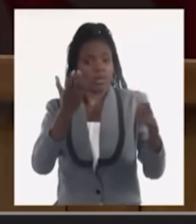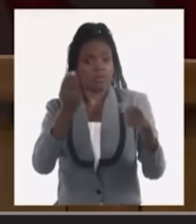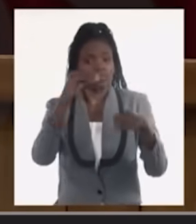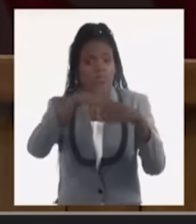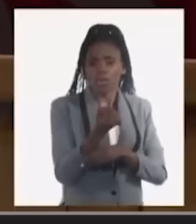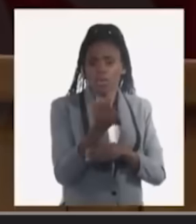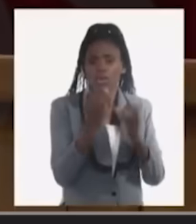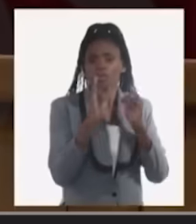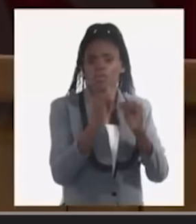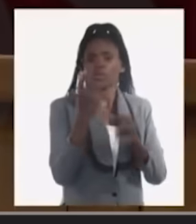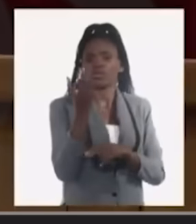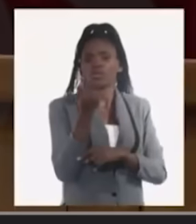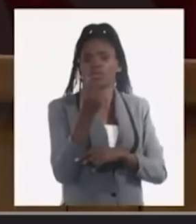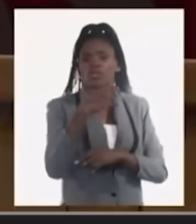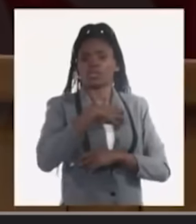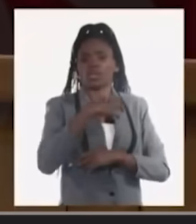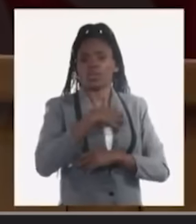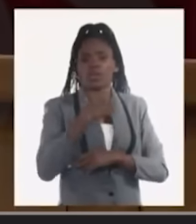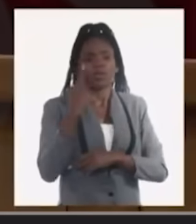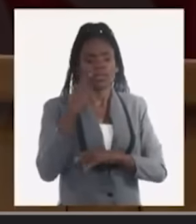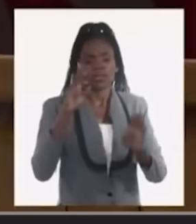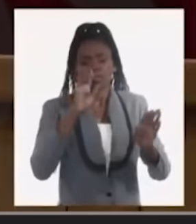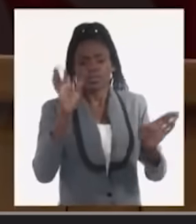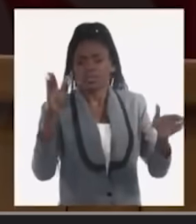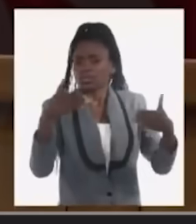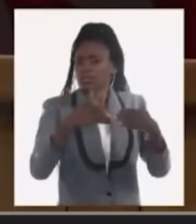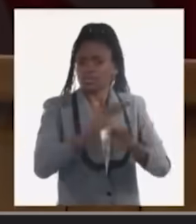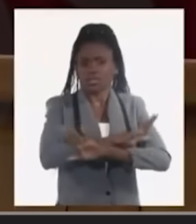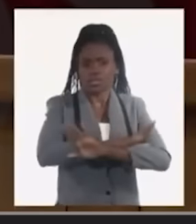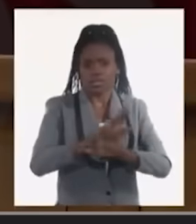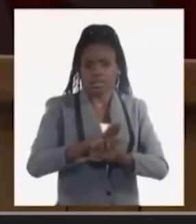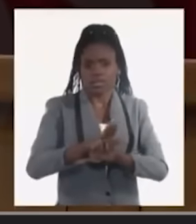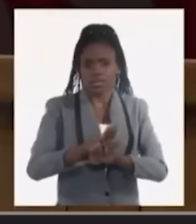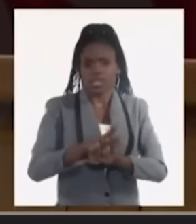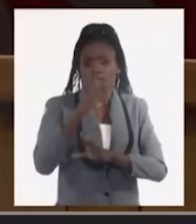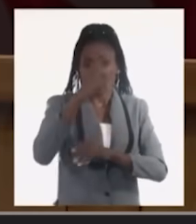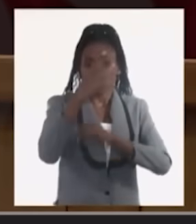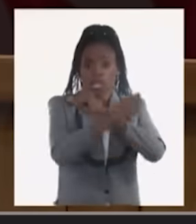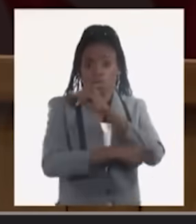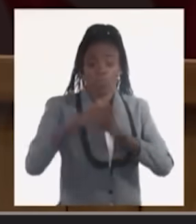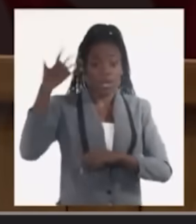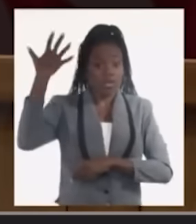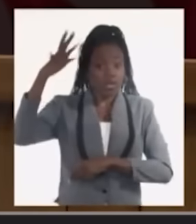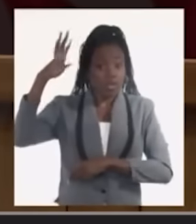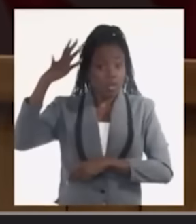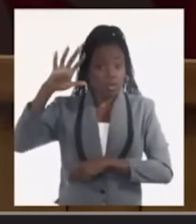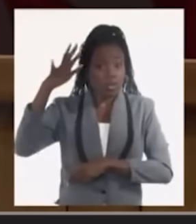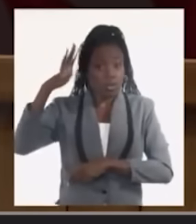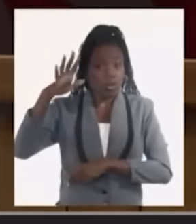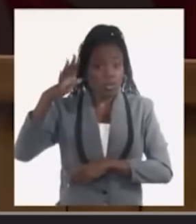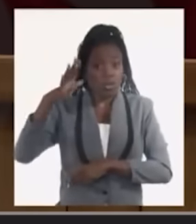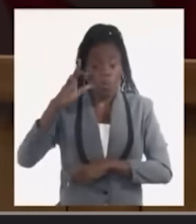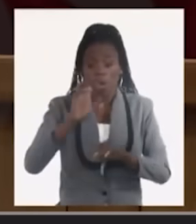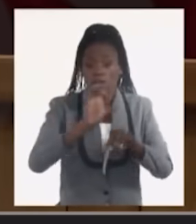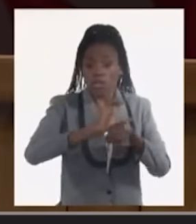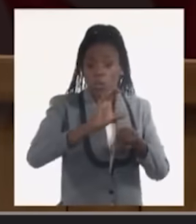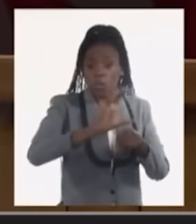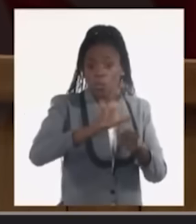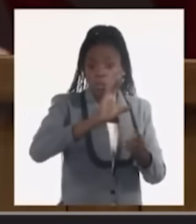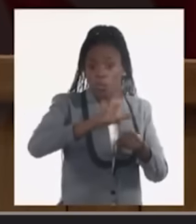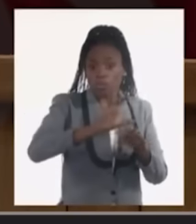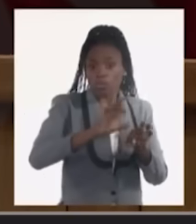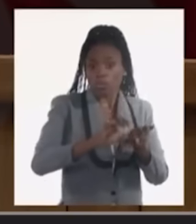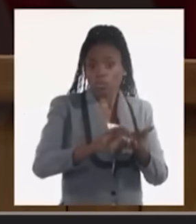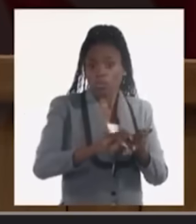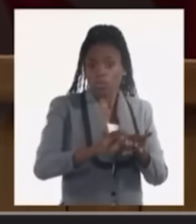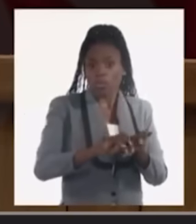divisa en el país. Tenemos que ponerle fin que desde un país en el extranjero y desde una computadora se